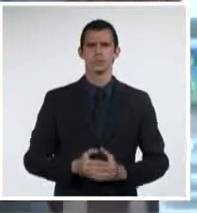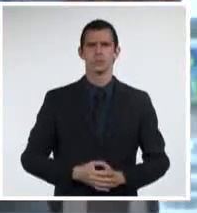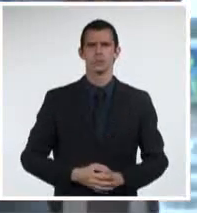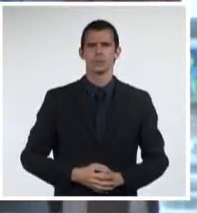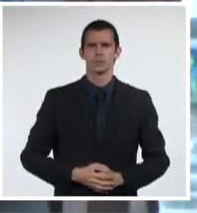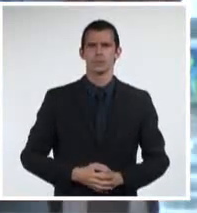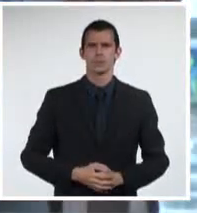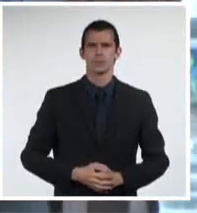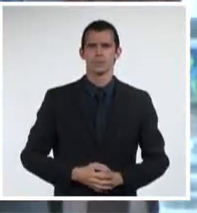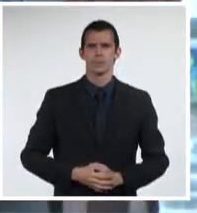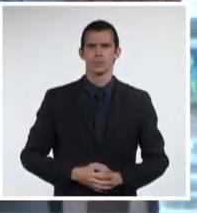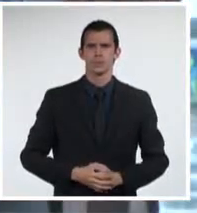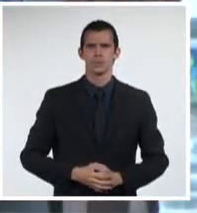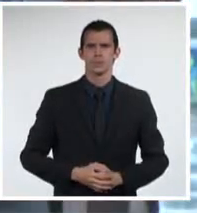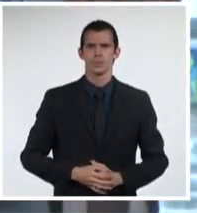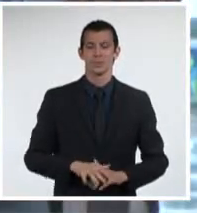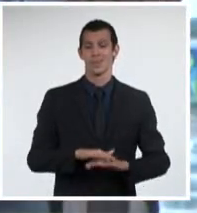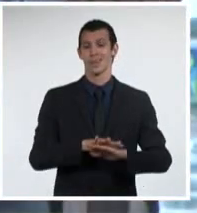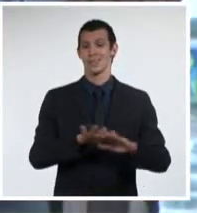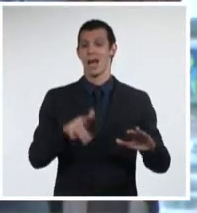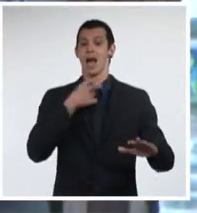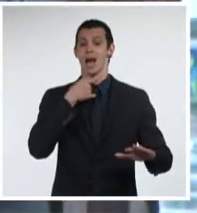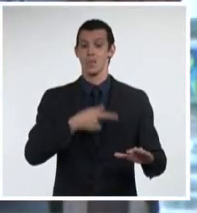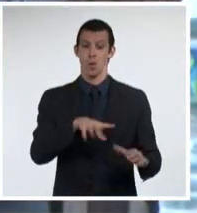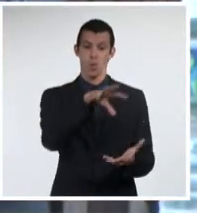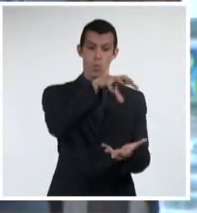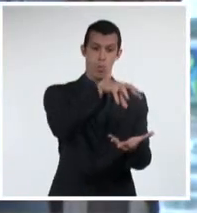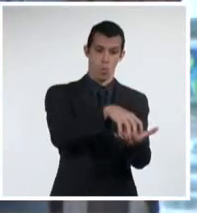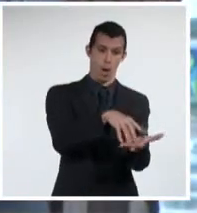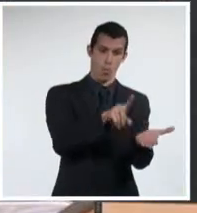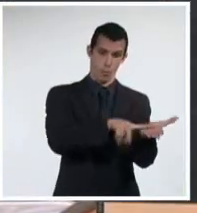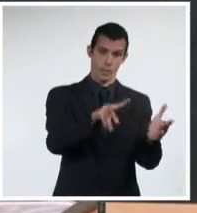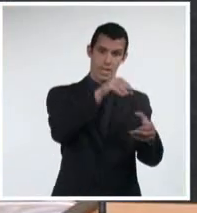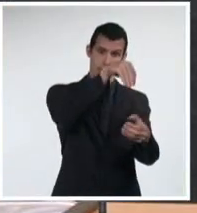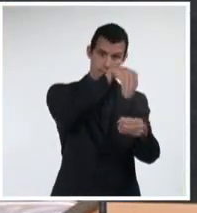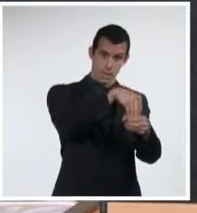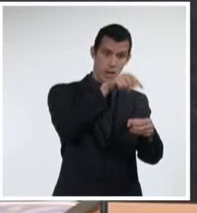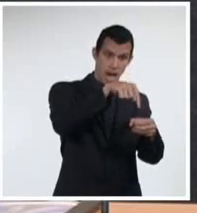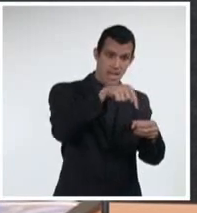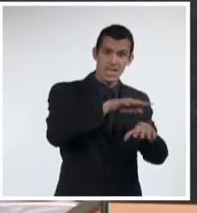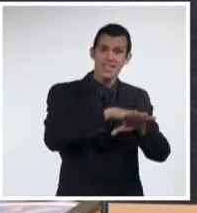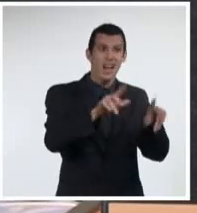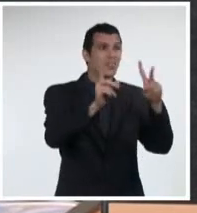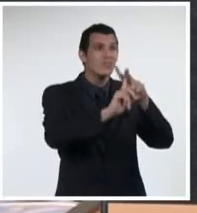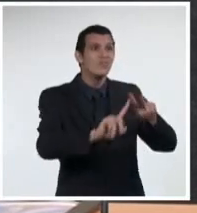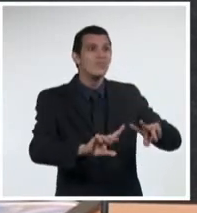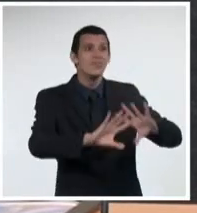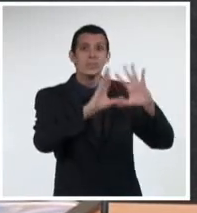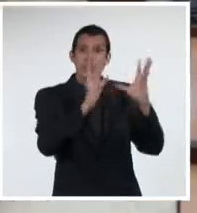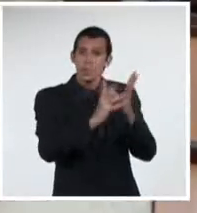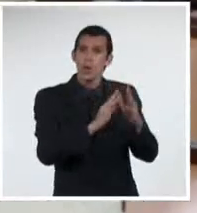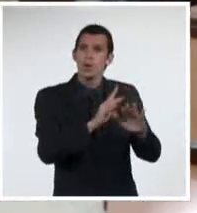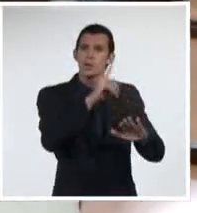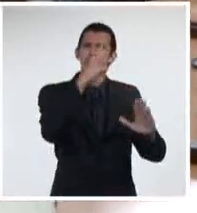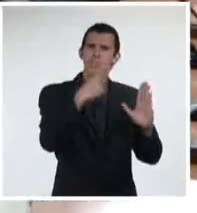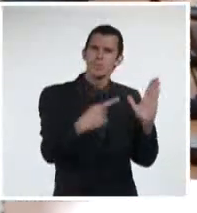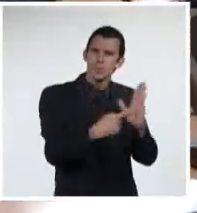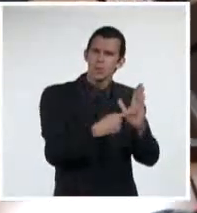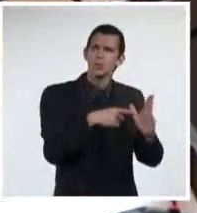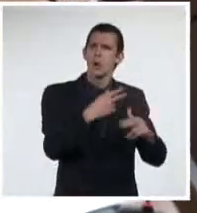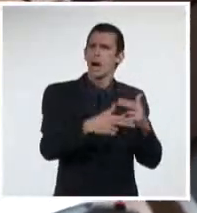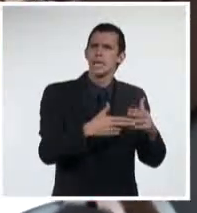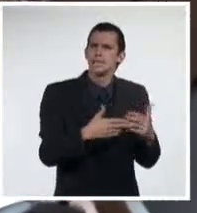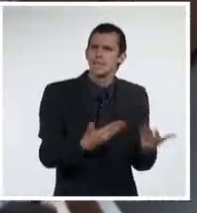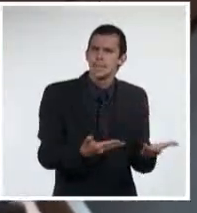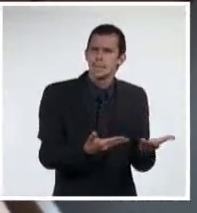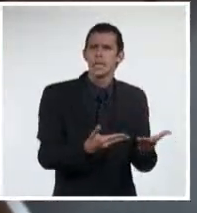municipios donde fue restablecido totalmente el servicio se trasladan ahora a San Juan y Martínez, San Luis, la cabecera provincial y Consolación del